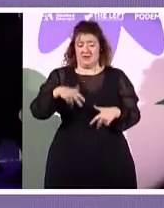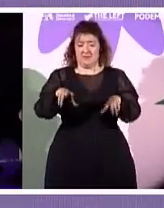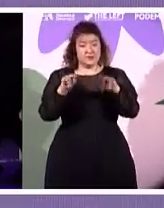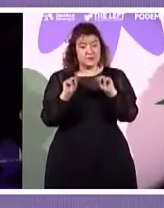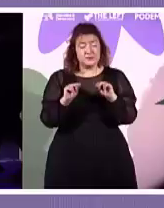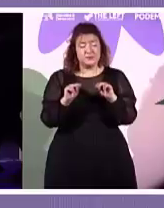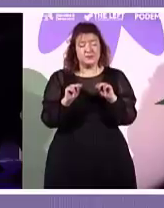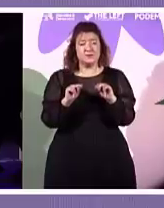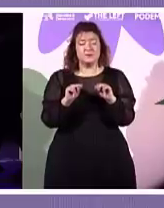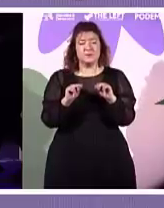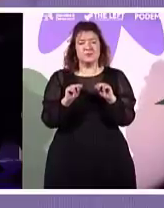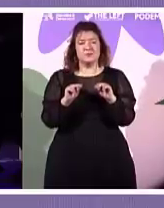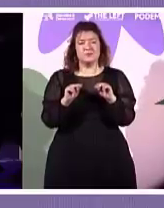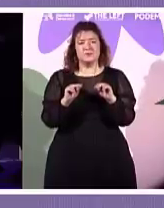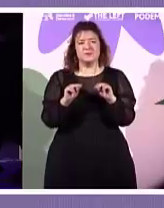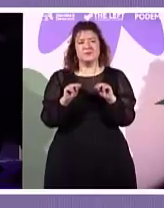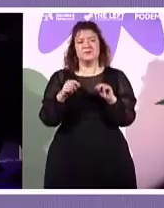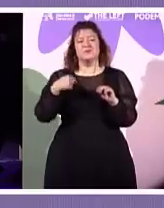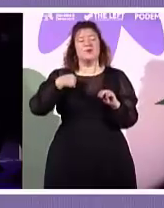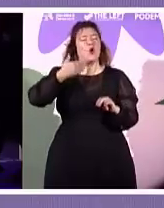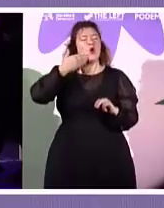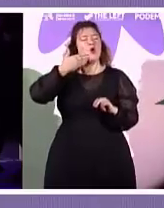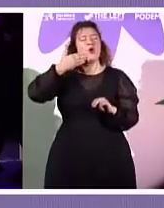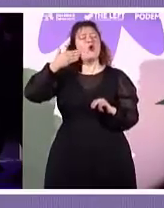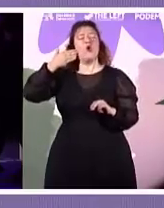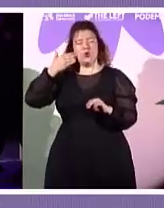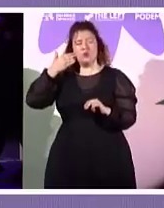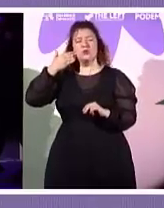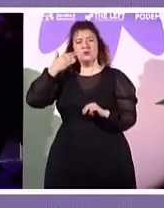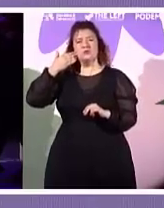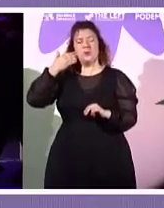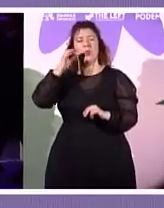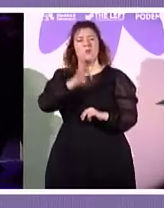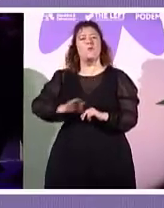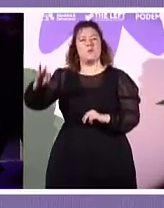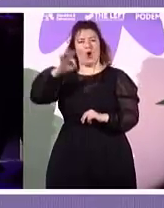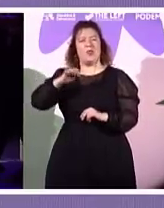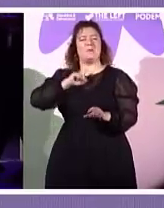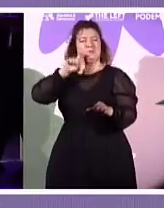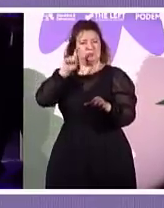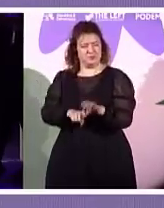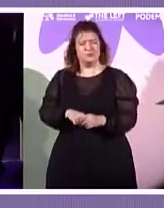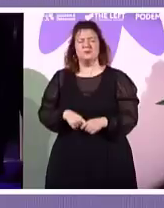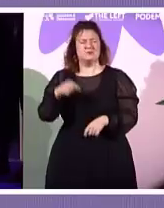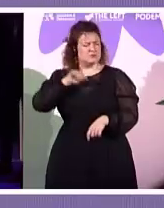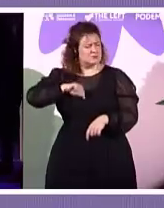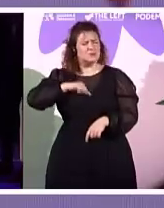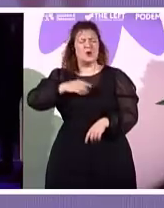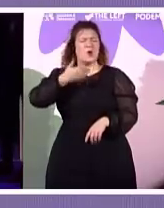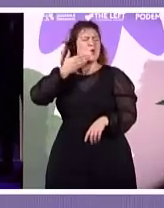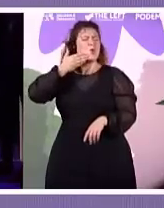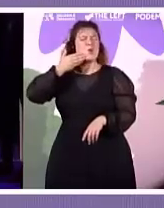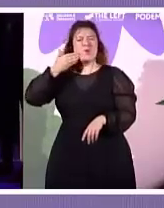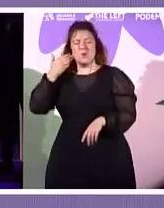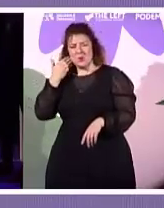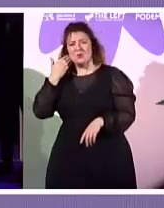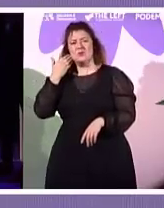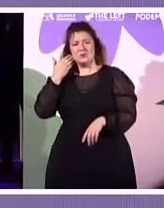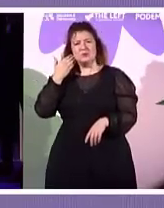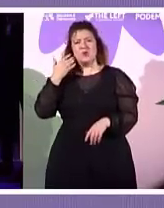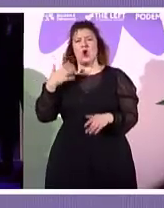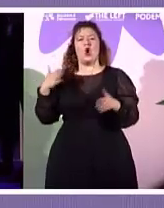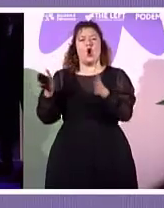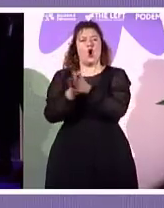estoy muy orgullosa de ser de podemos estoy muy orgullosa de ser vuestra